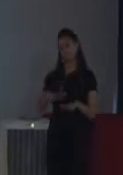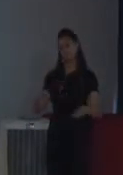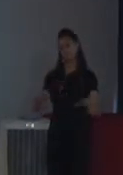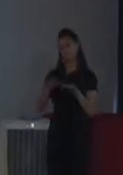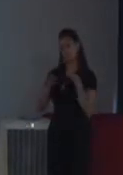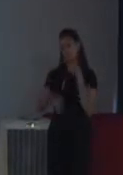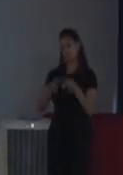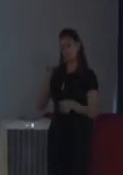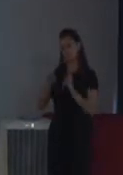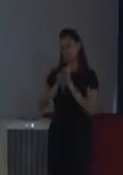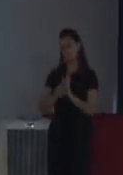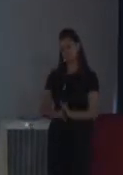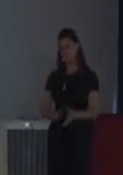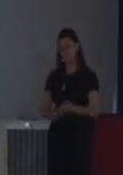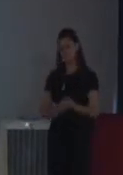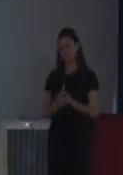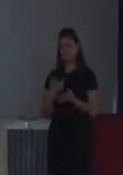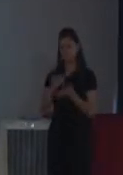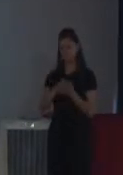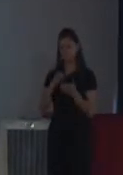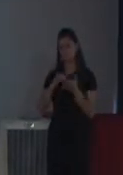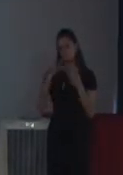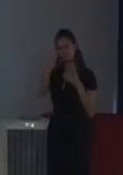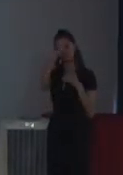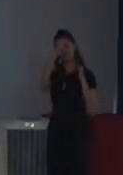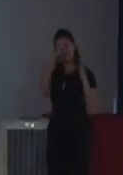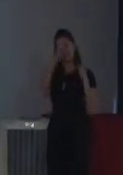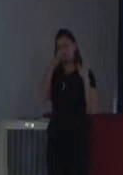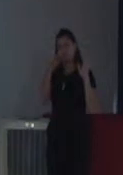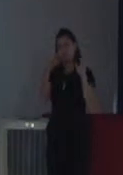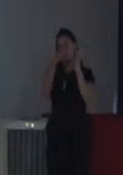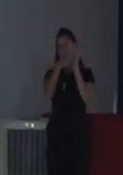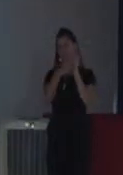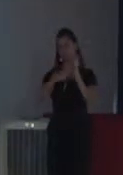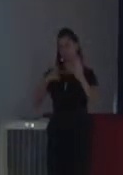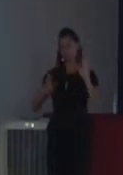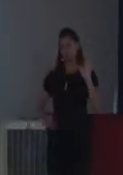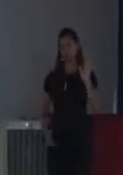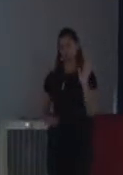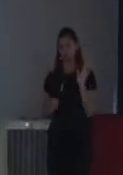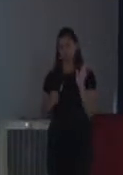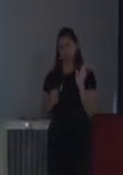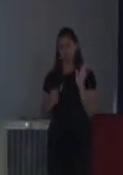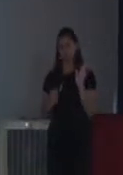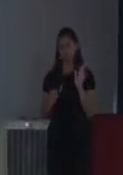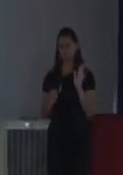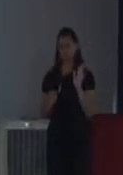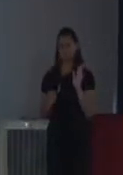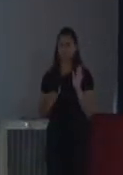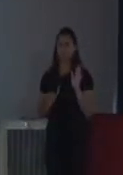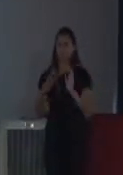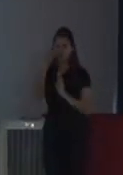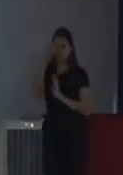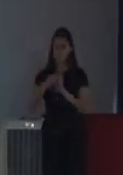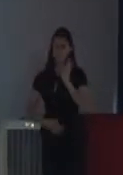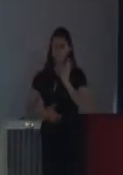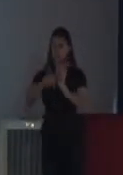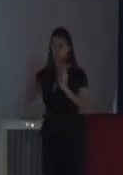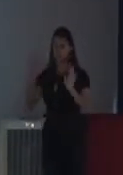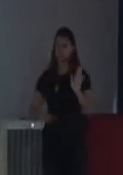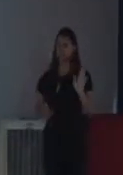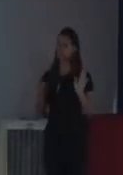¿sí? Para ello tenemos un bloque de constitucionalidad. ¿Qué es ese bloque de